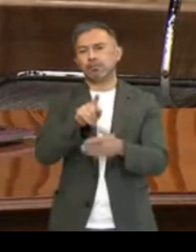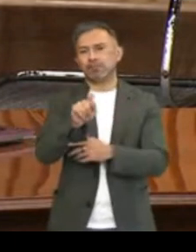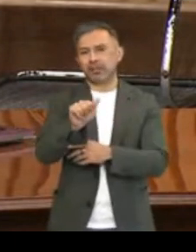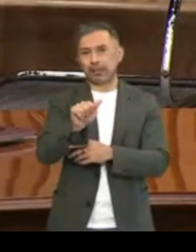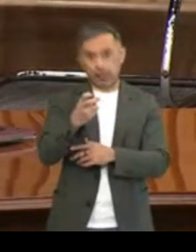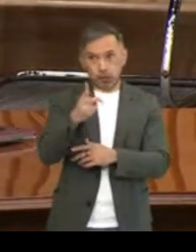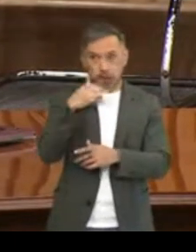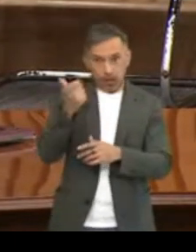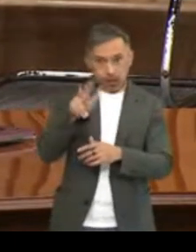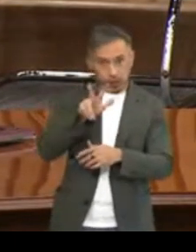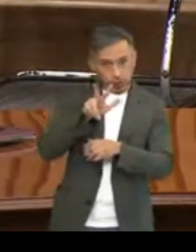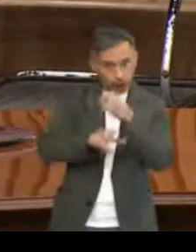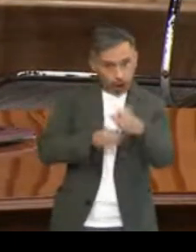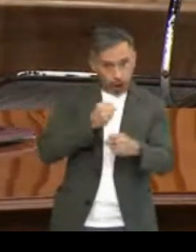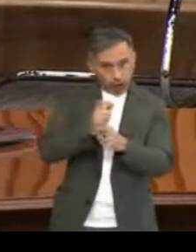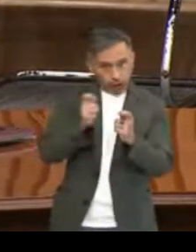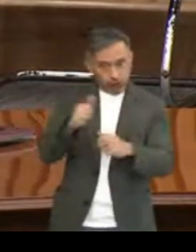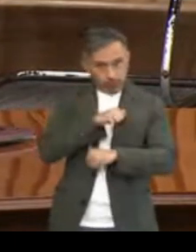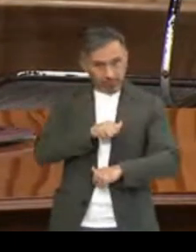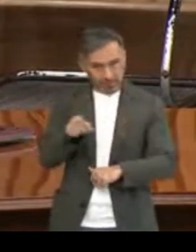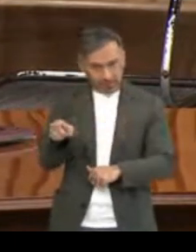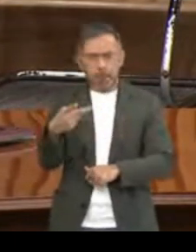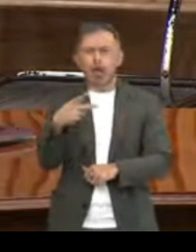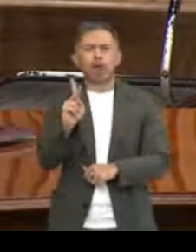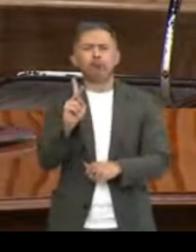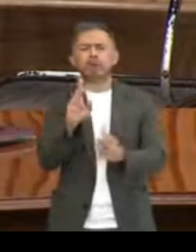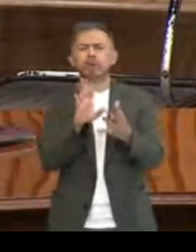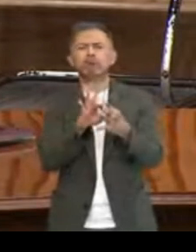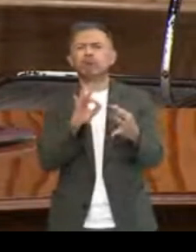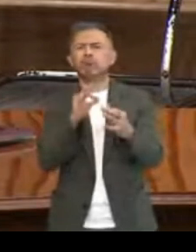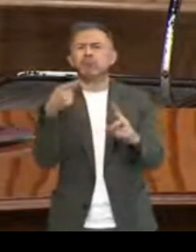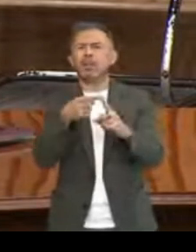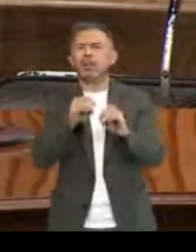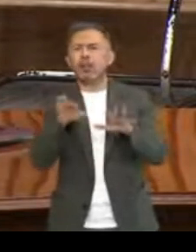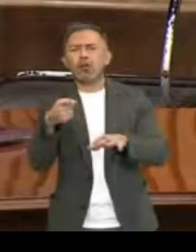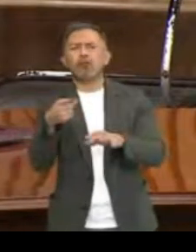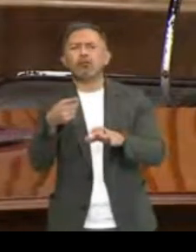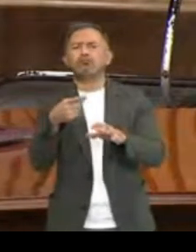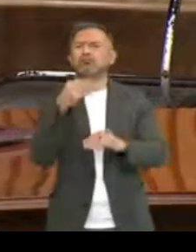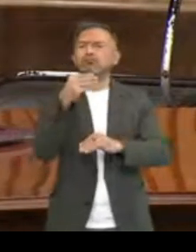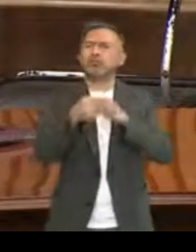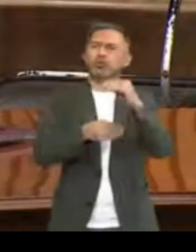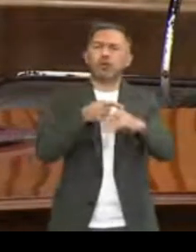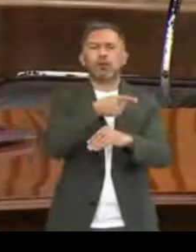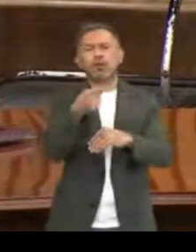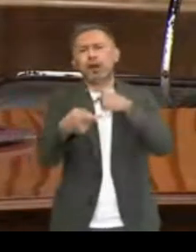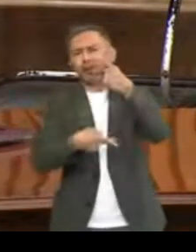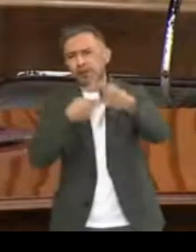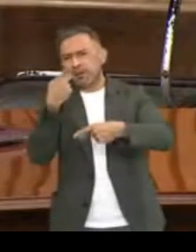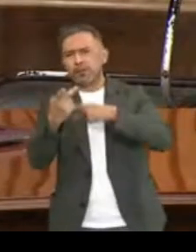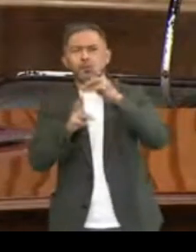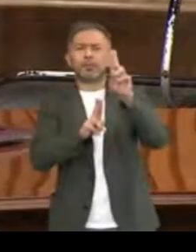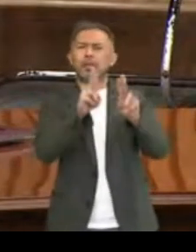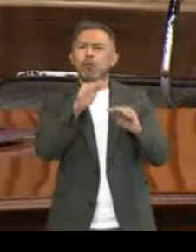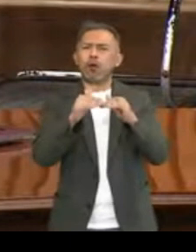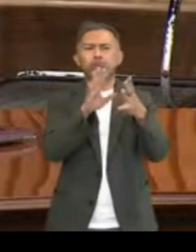señor. Pero vamos a ponerlo en claro, ¿de qué se trata esta discusión más allá de los discursos democráticos?